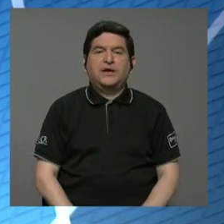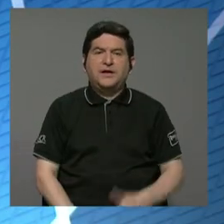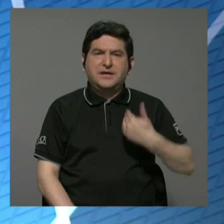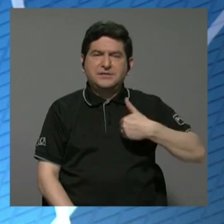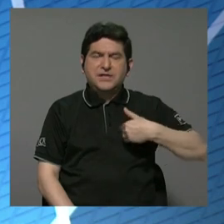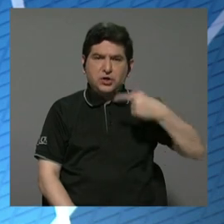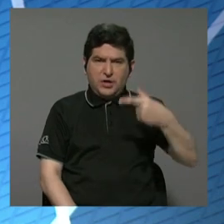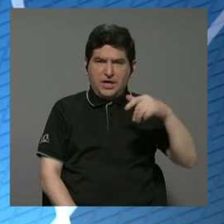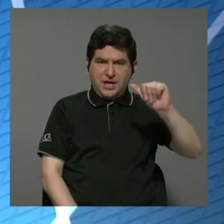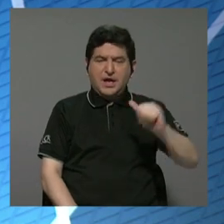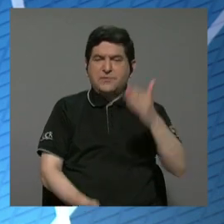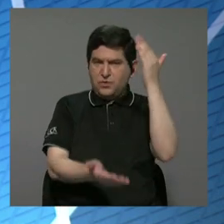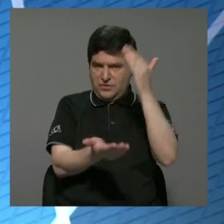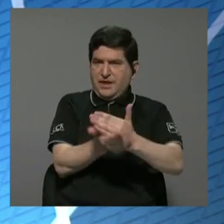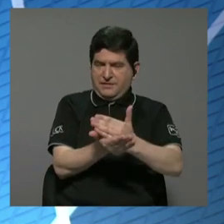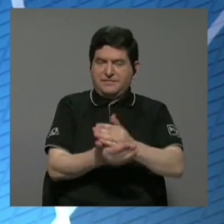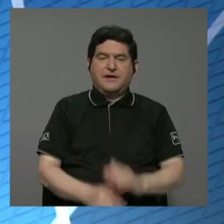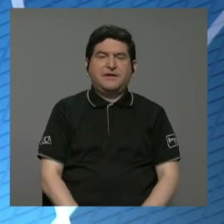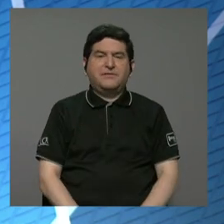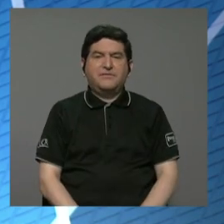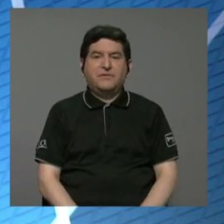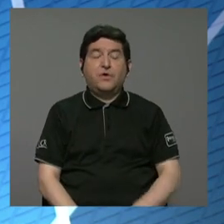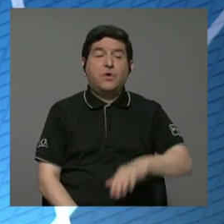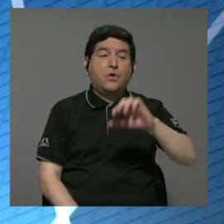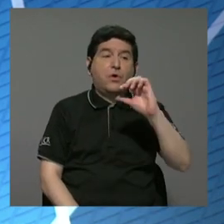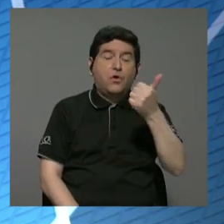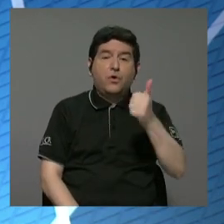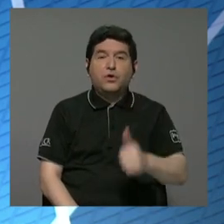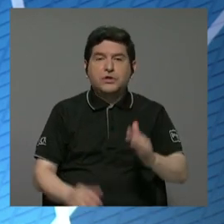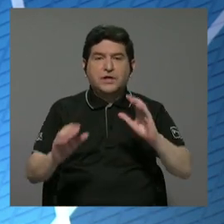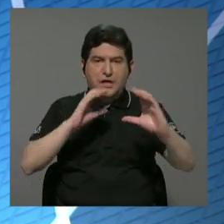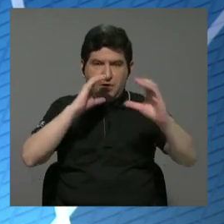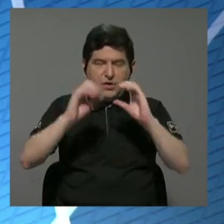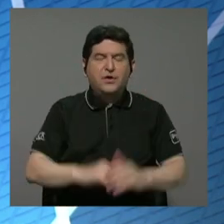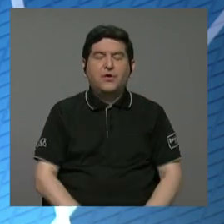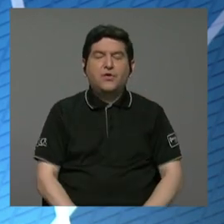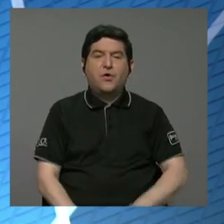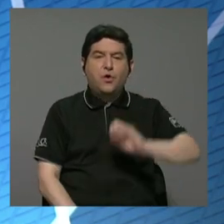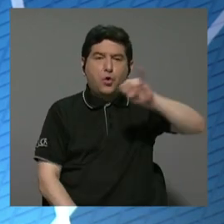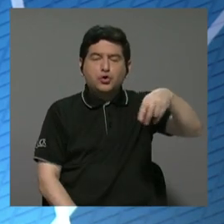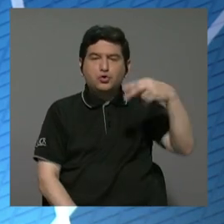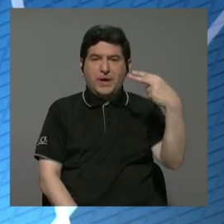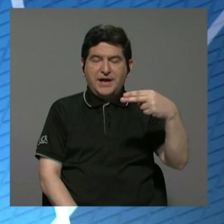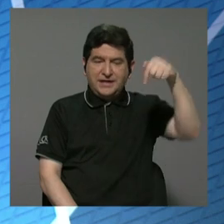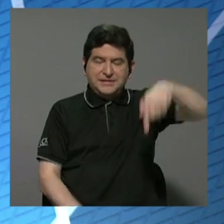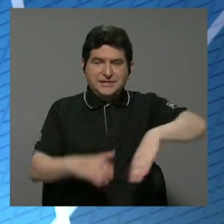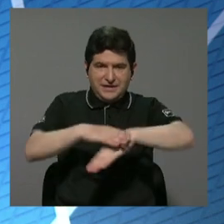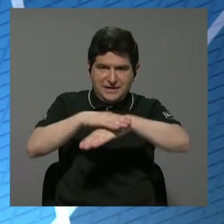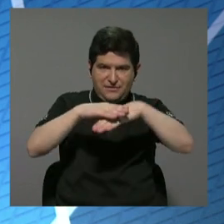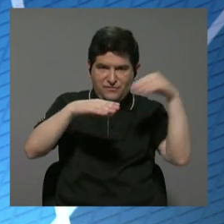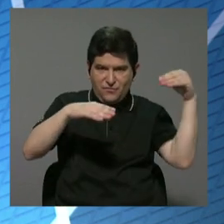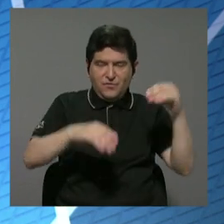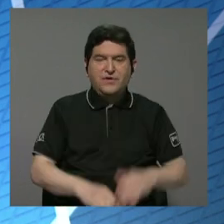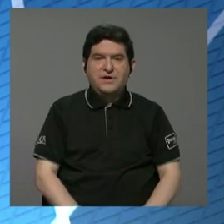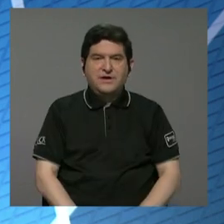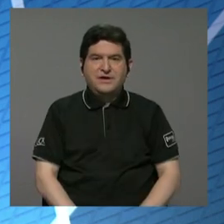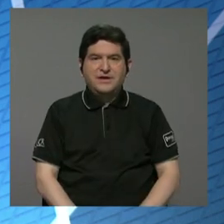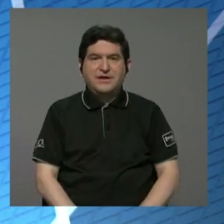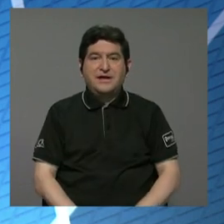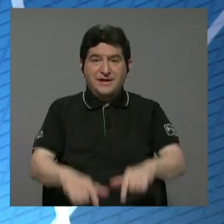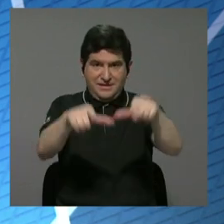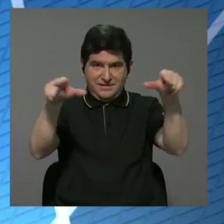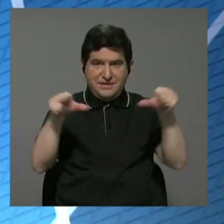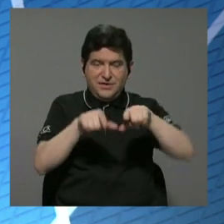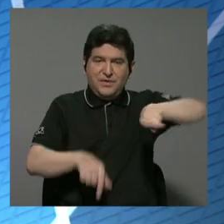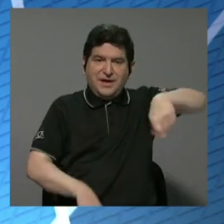le interrumpo un momento nada más porque tenemos otro pase de nuestro compañero Josué Hernández aquí en las afueras de las